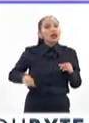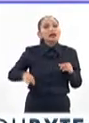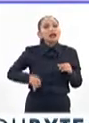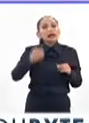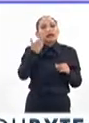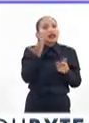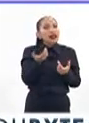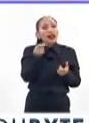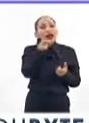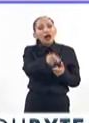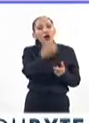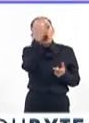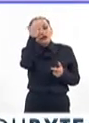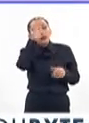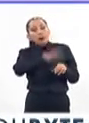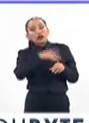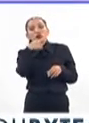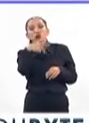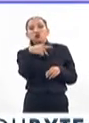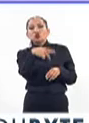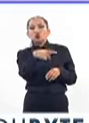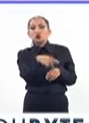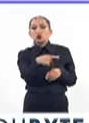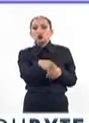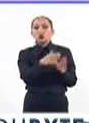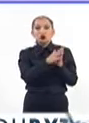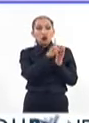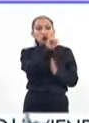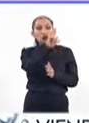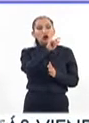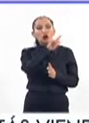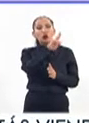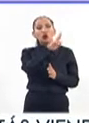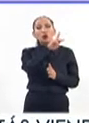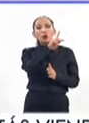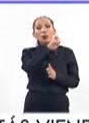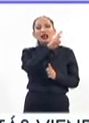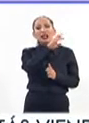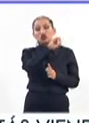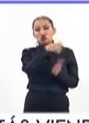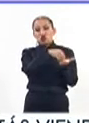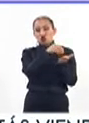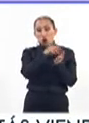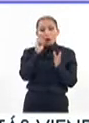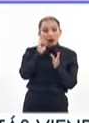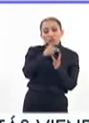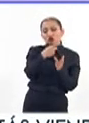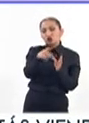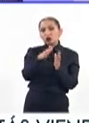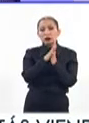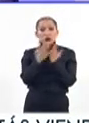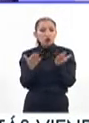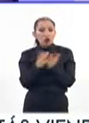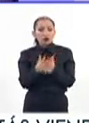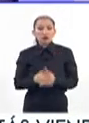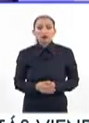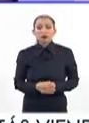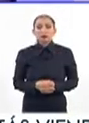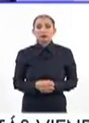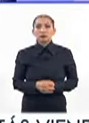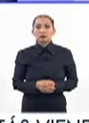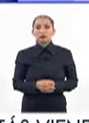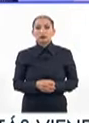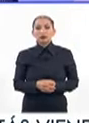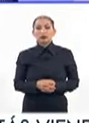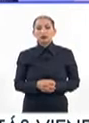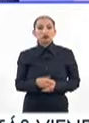interesado, Jorge, en conocer más de Lupercio, a lo mejor asomarse a todos los... no